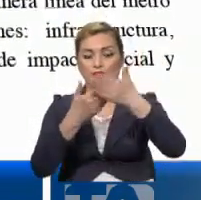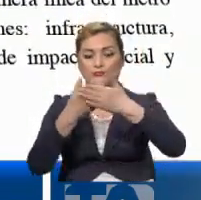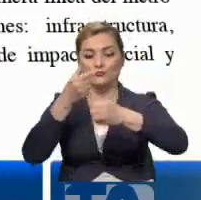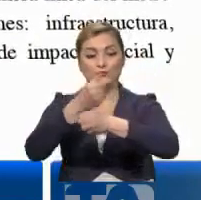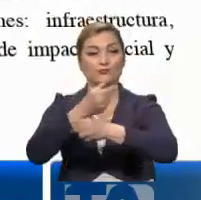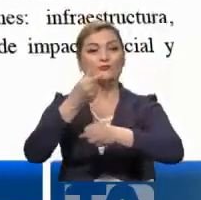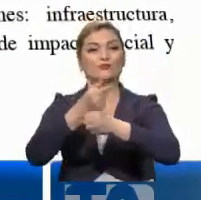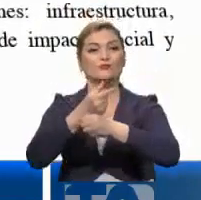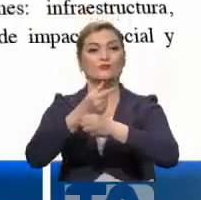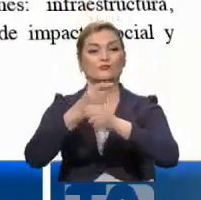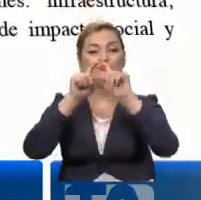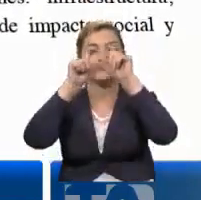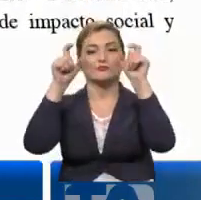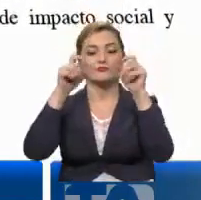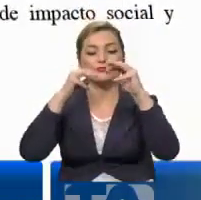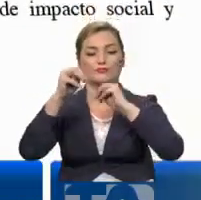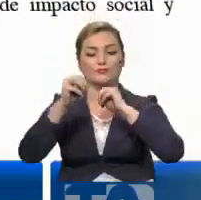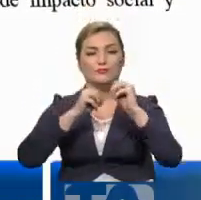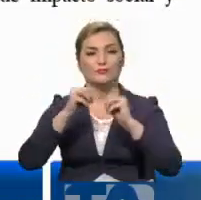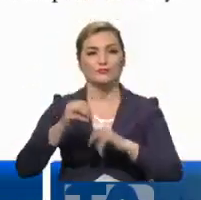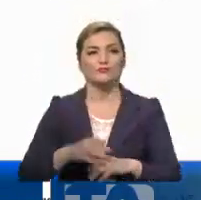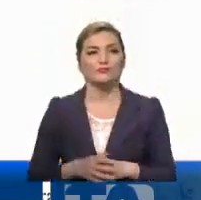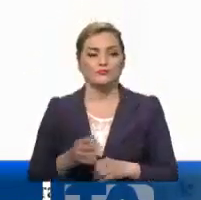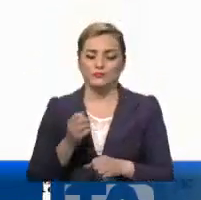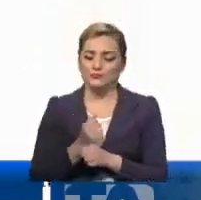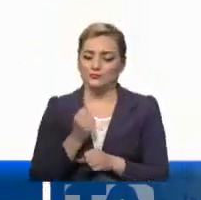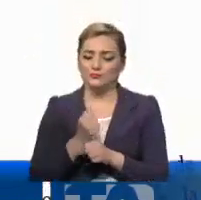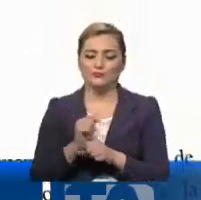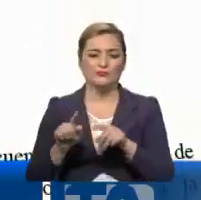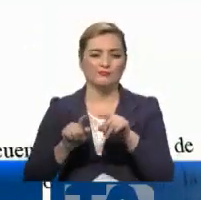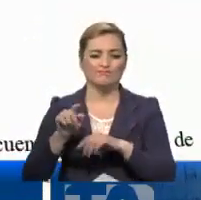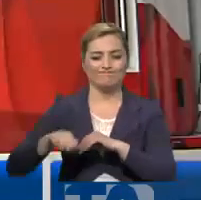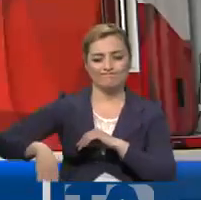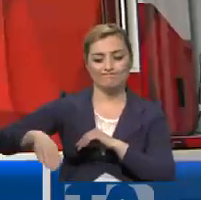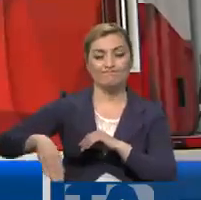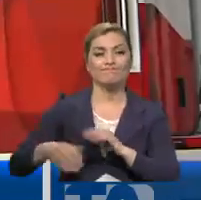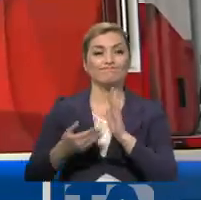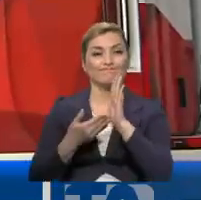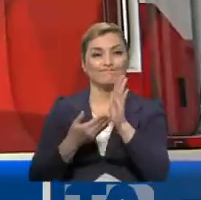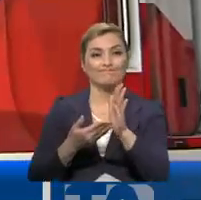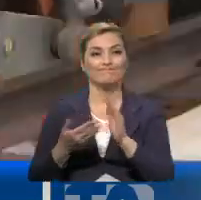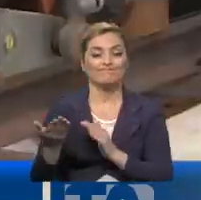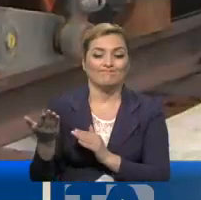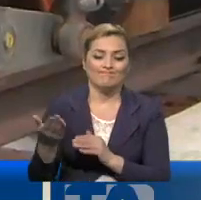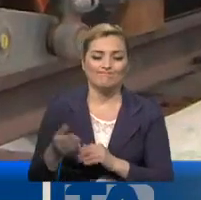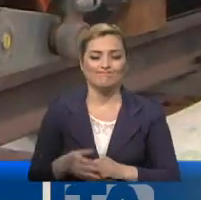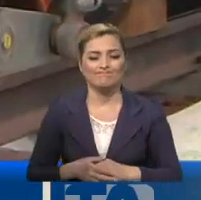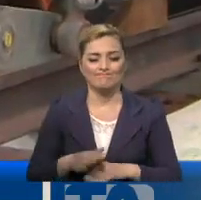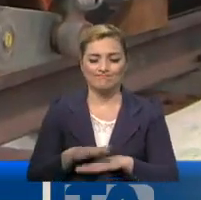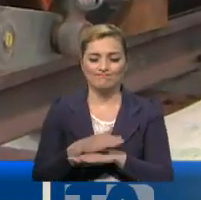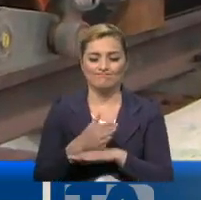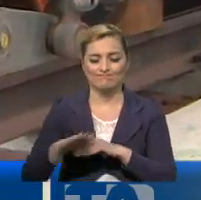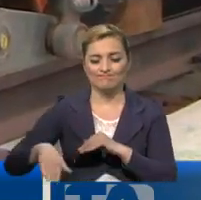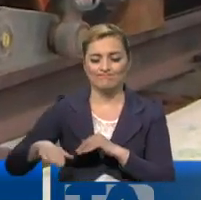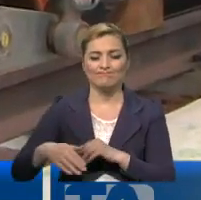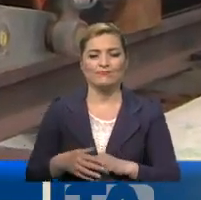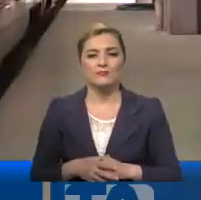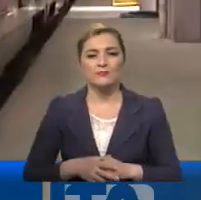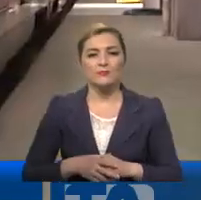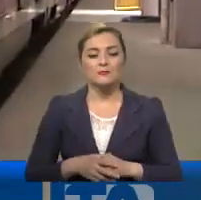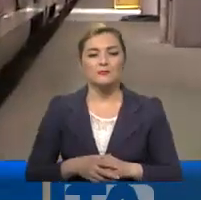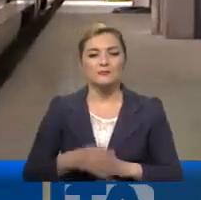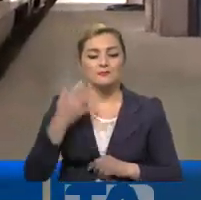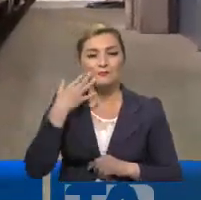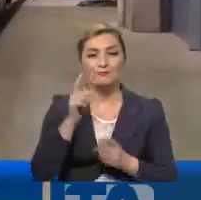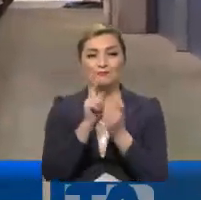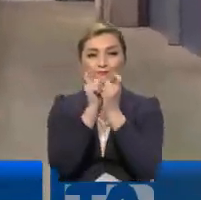gerencia de la empresa Metro, algunos frentes de trabajo registran retrasos y esa sería la causa del movimiento de la fecha para